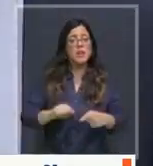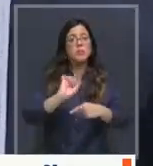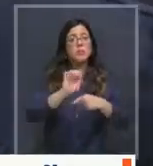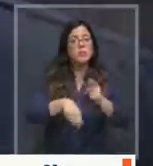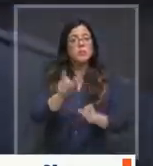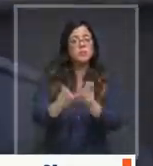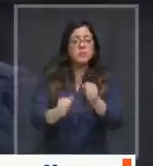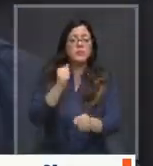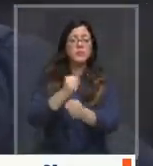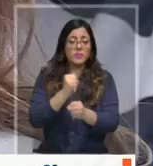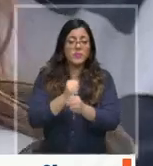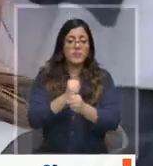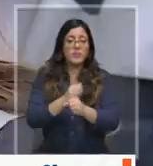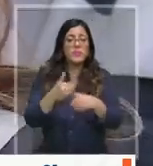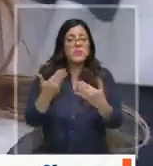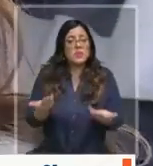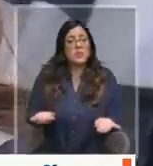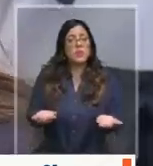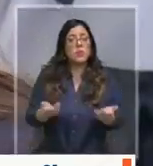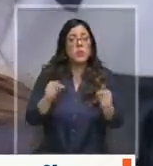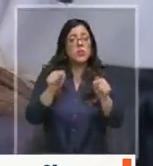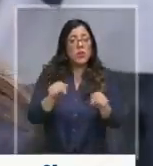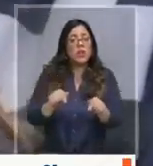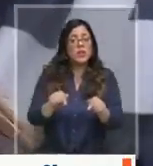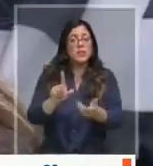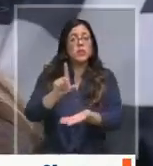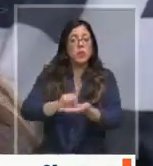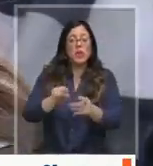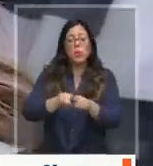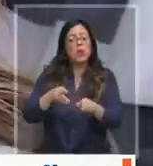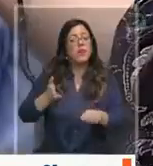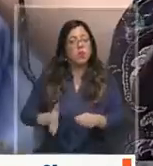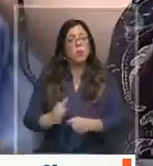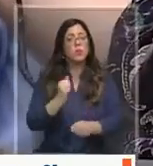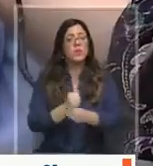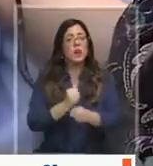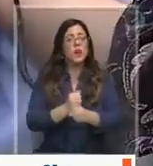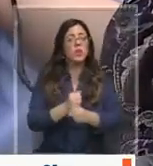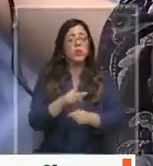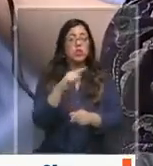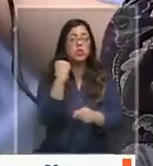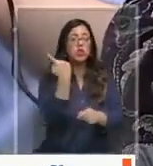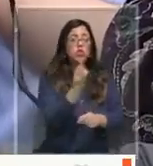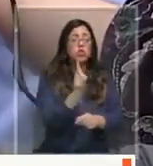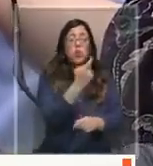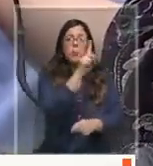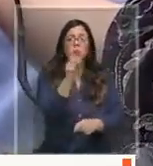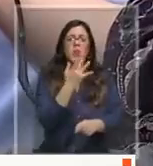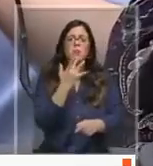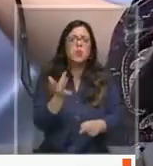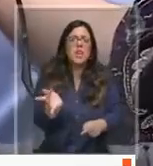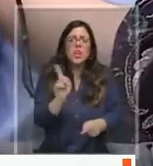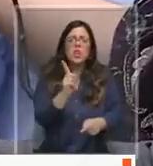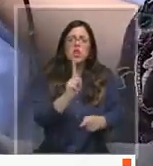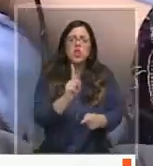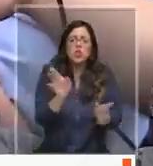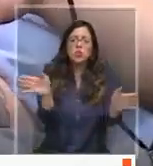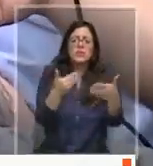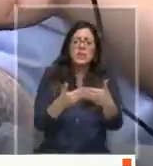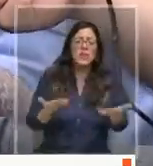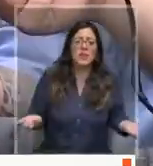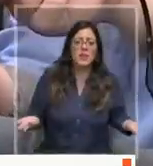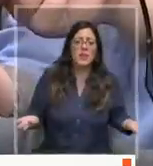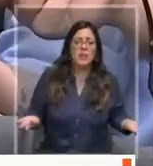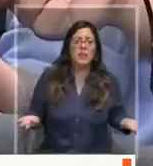de los trabajadores, aun cuando la refinería seguirá operando. Siempre preguntamos por qué no cierran. Al final de